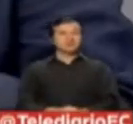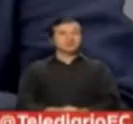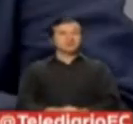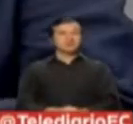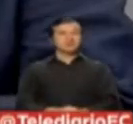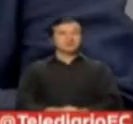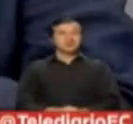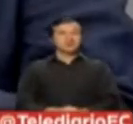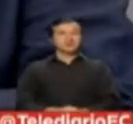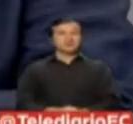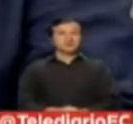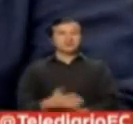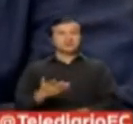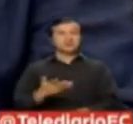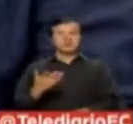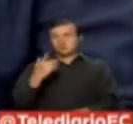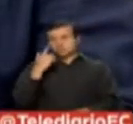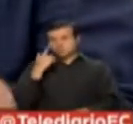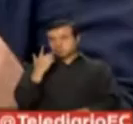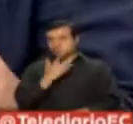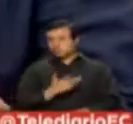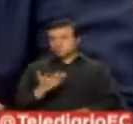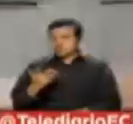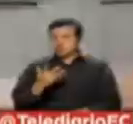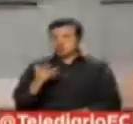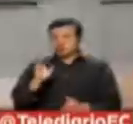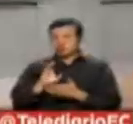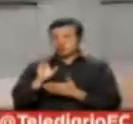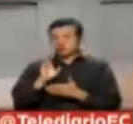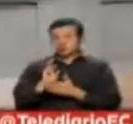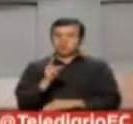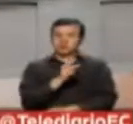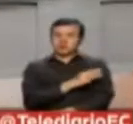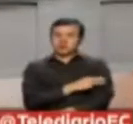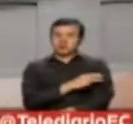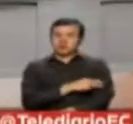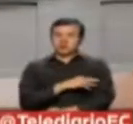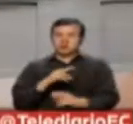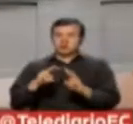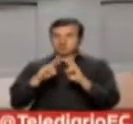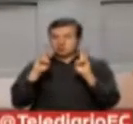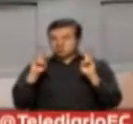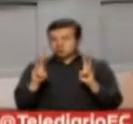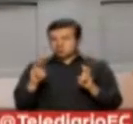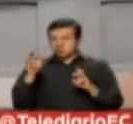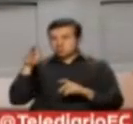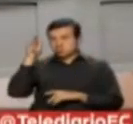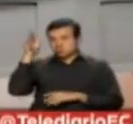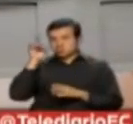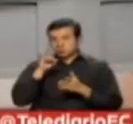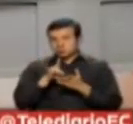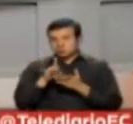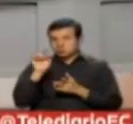desenlace en torno a la controversia que hubo en el colegio mejía por el retiro del profesor y